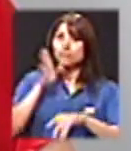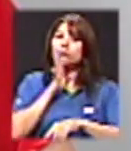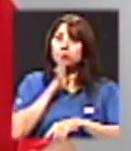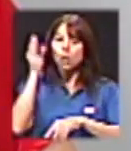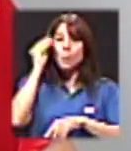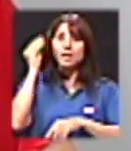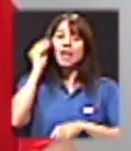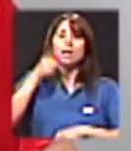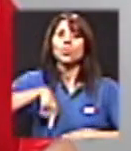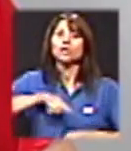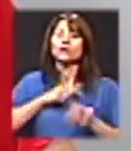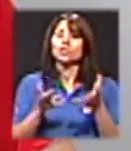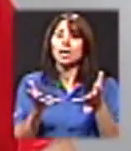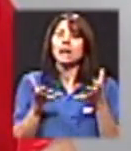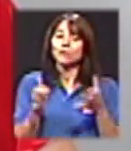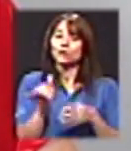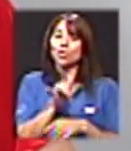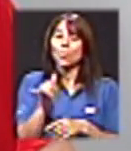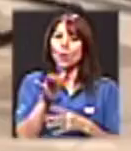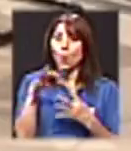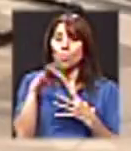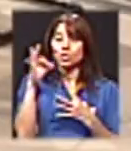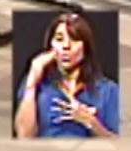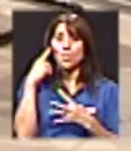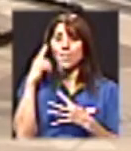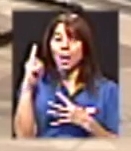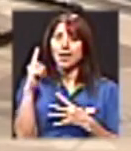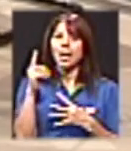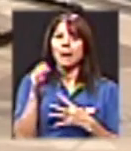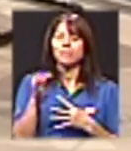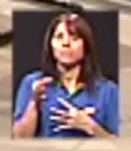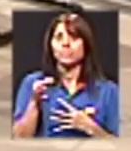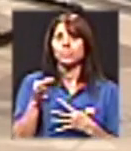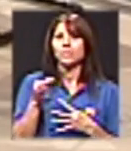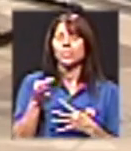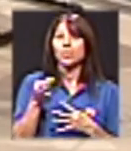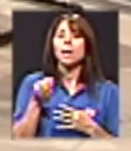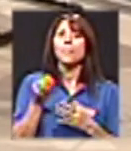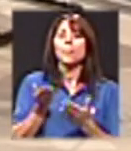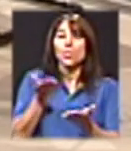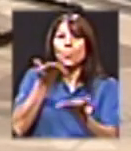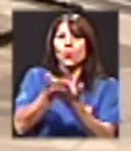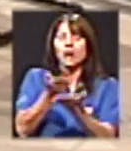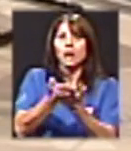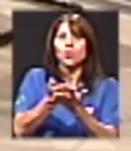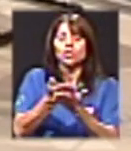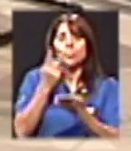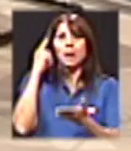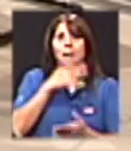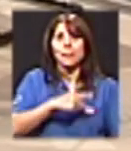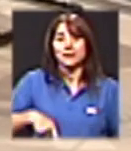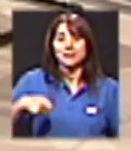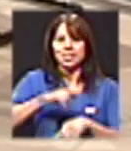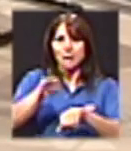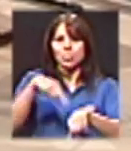que queremos como opción para proponernos para la presidencia de la República.